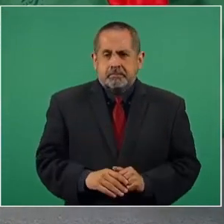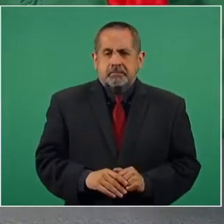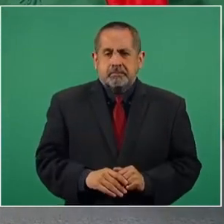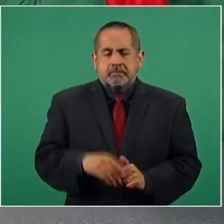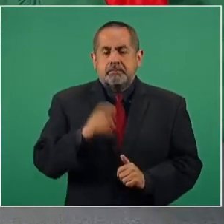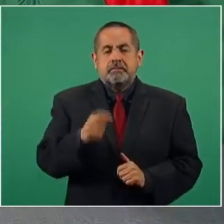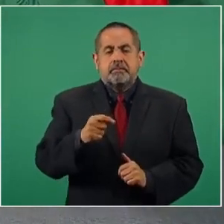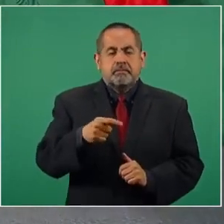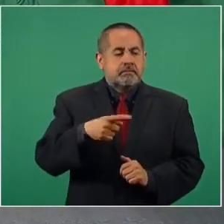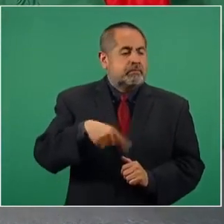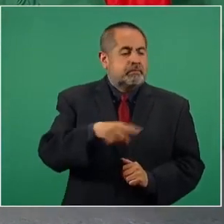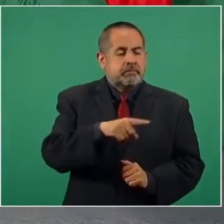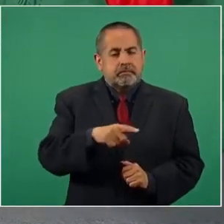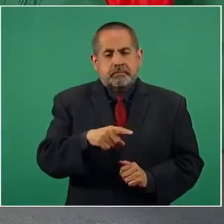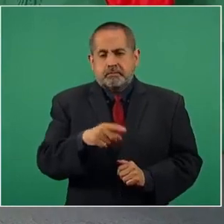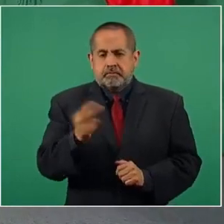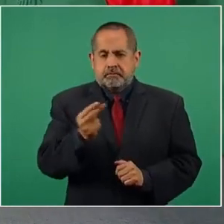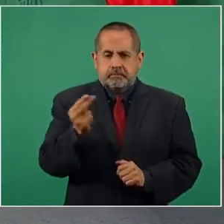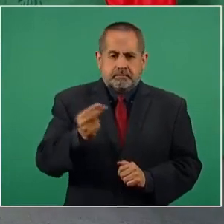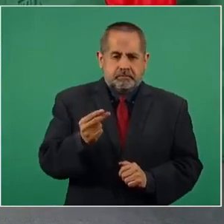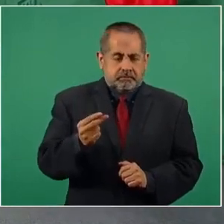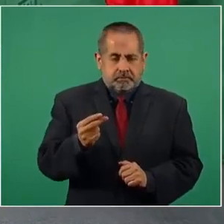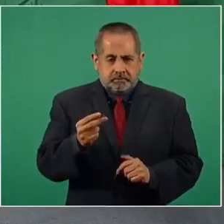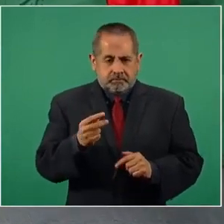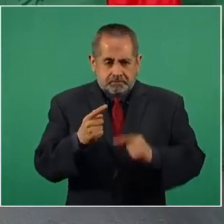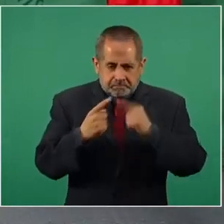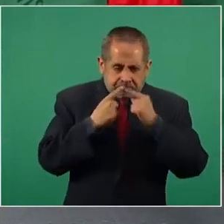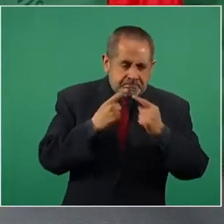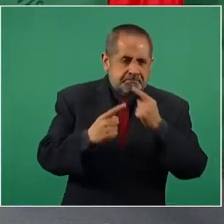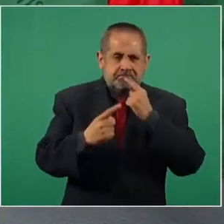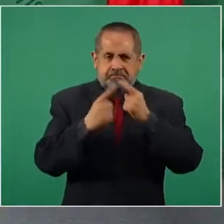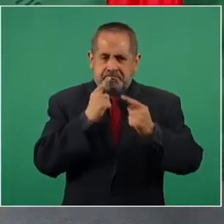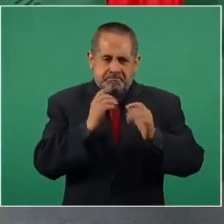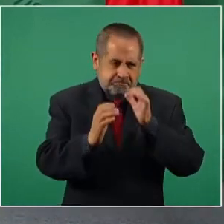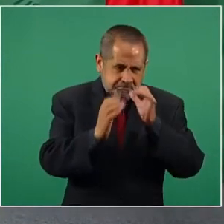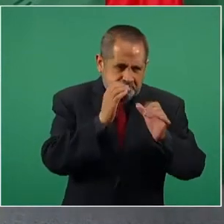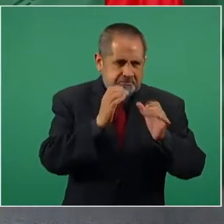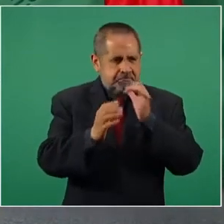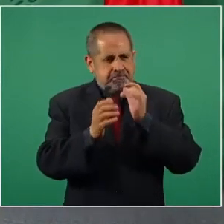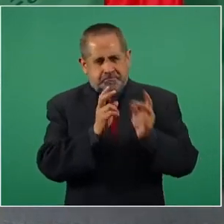y exige de mucho diálogo,